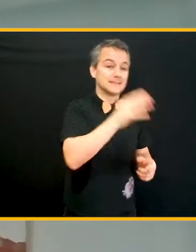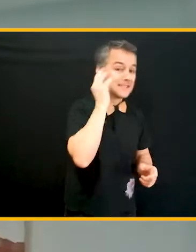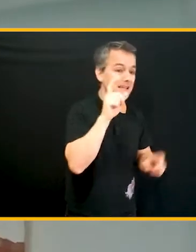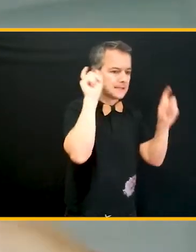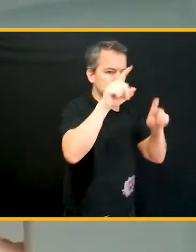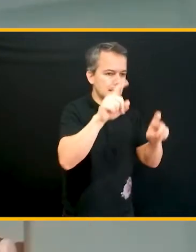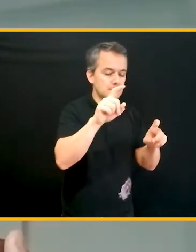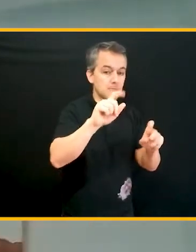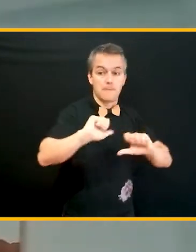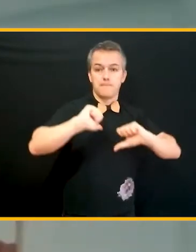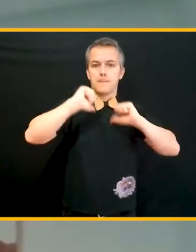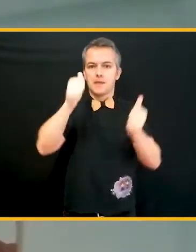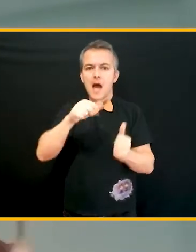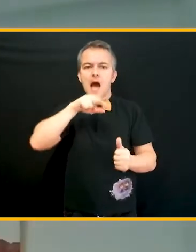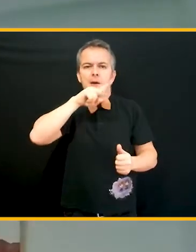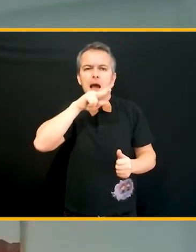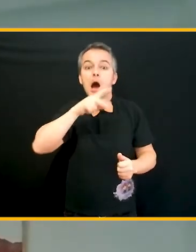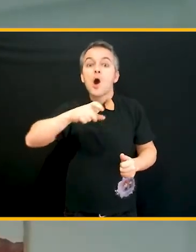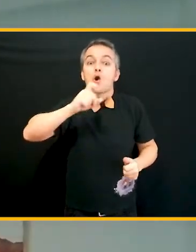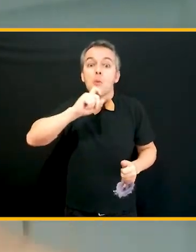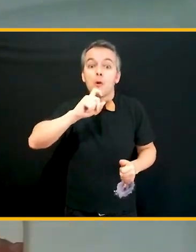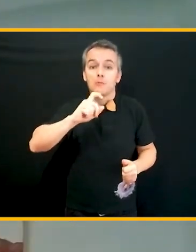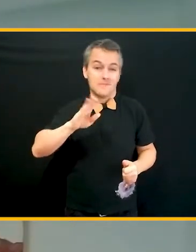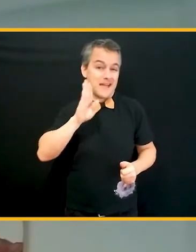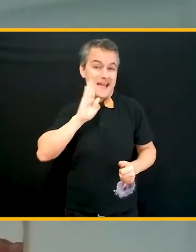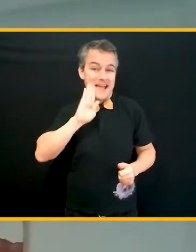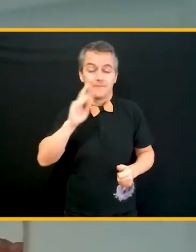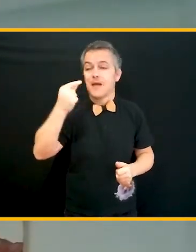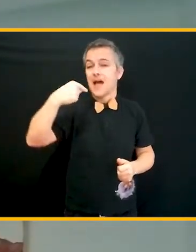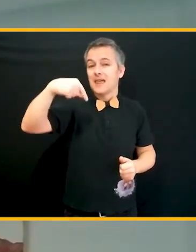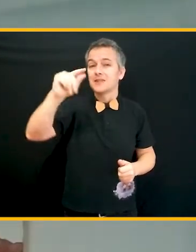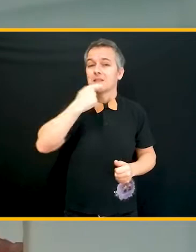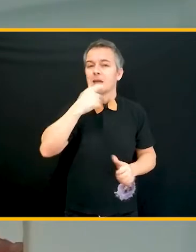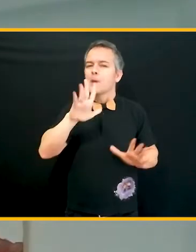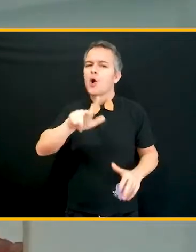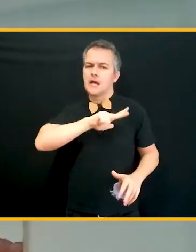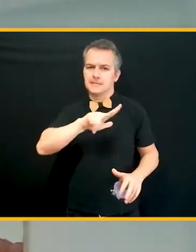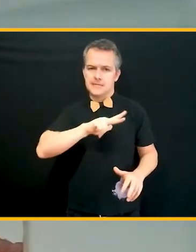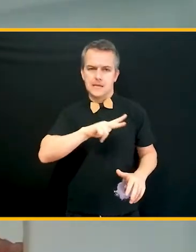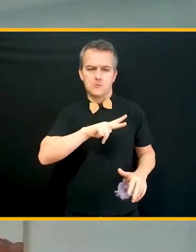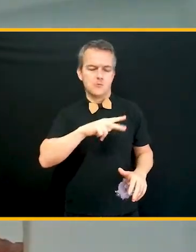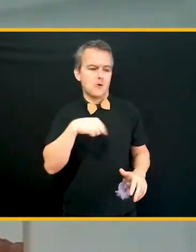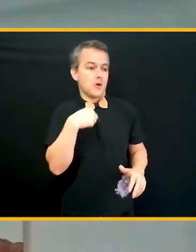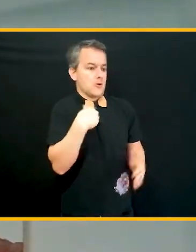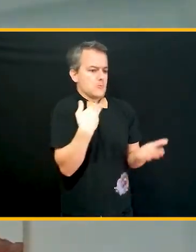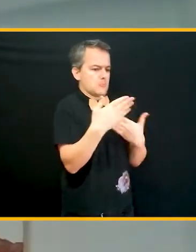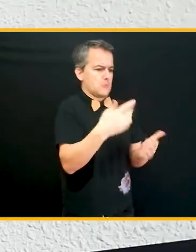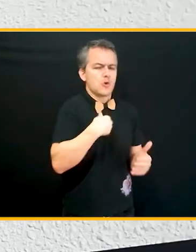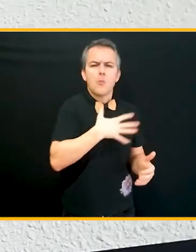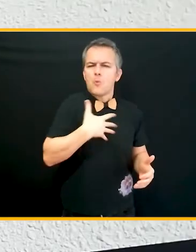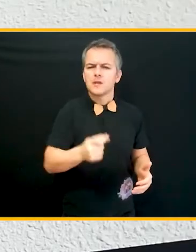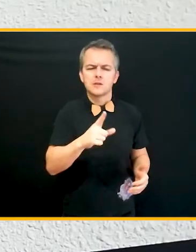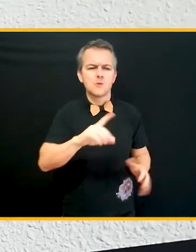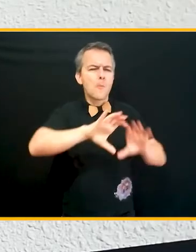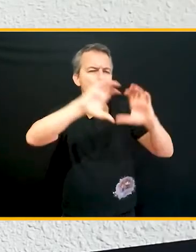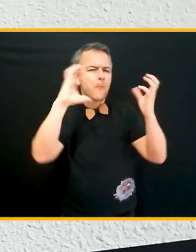hablarme. Así como yo estoy hablando, de esa manera puedo comunicarme con la gente inglesa, con la gente de todo el